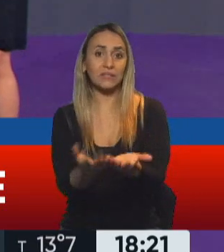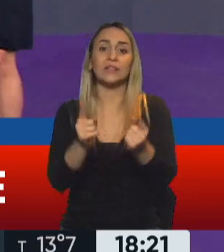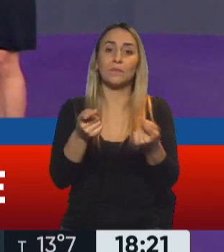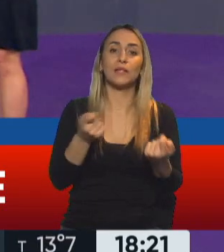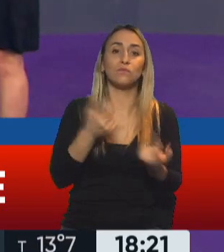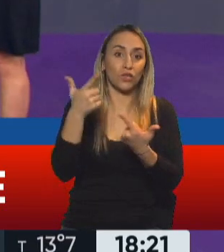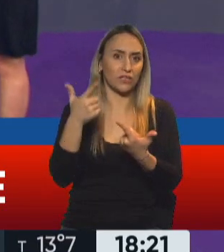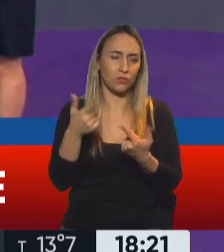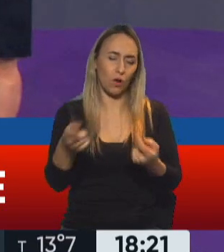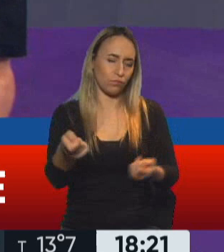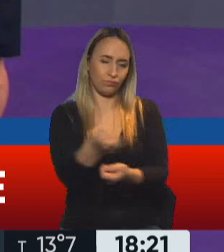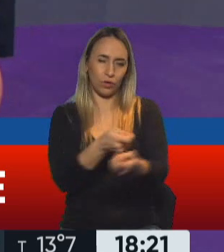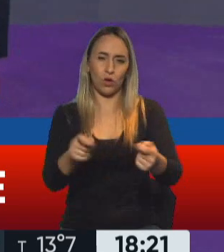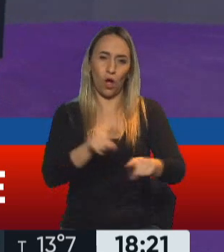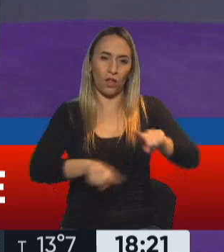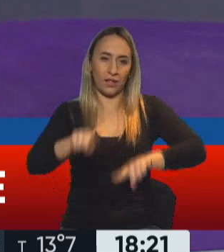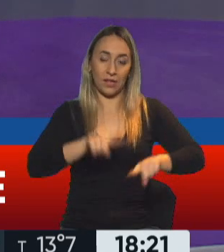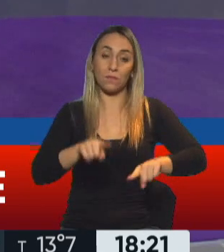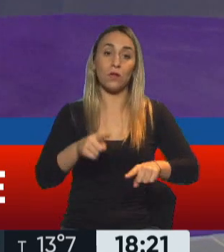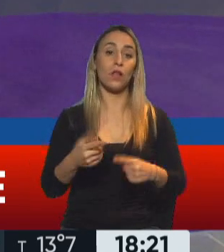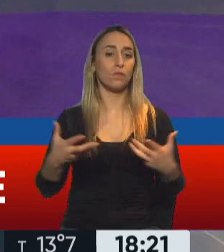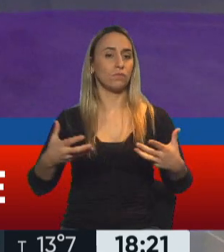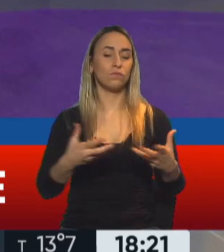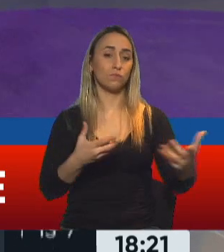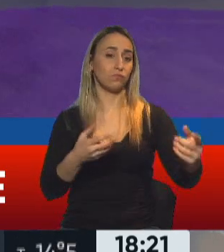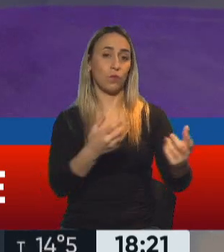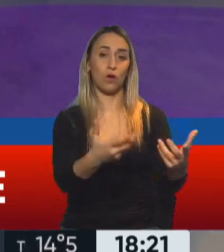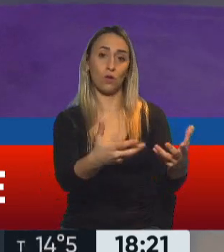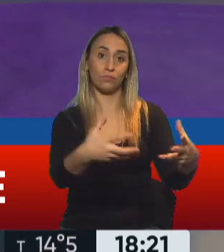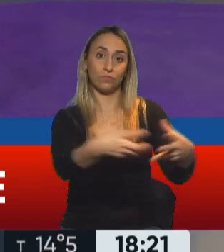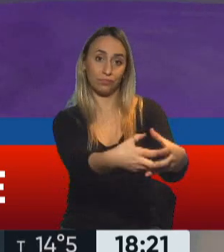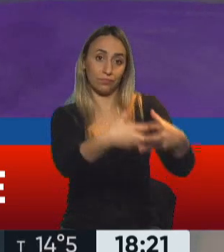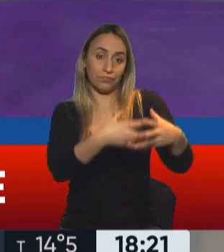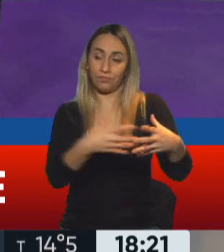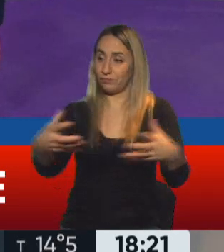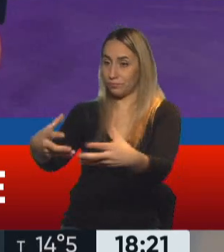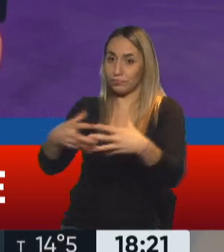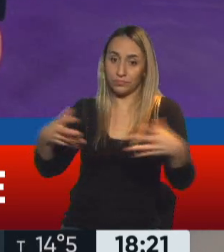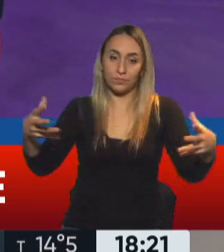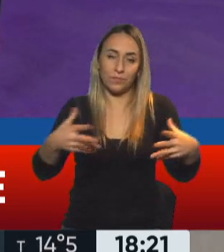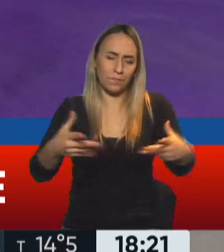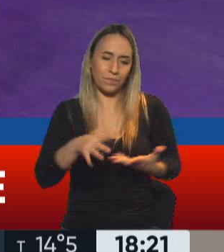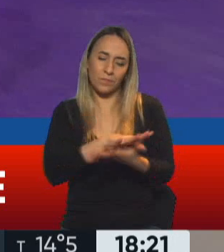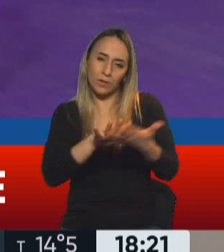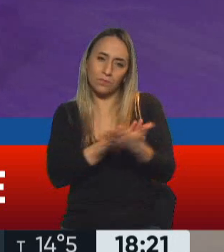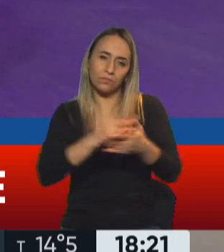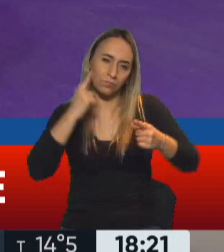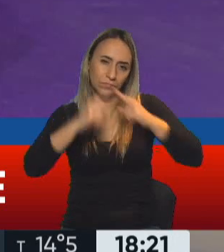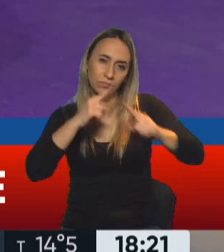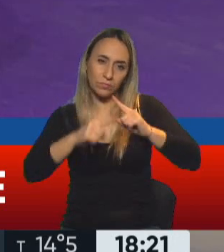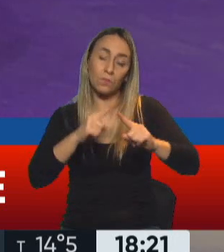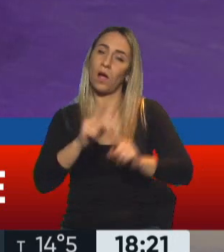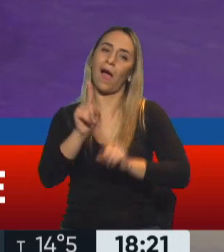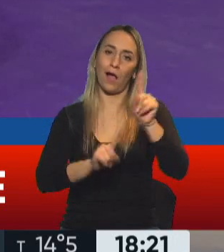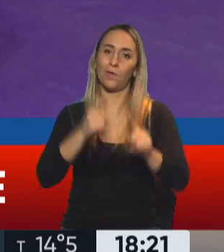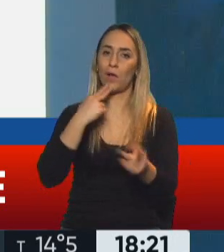distintos sectores que se sientan a la mesa a negociar se pueda básicamente tratar las problemáticas que tienen que ver con la evasión fiscal y la